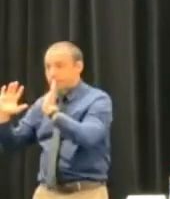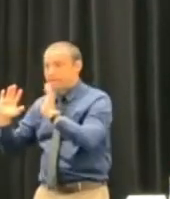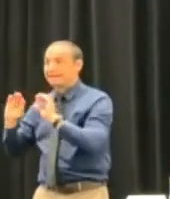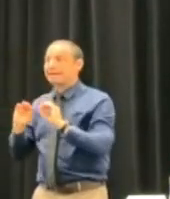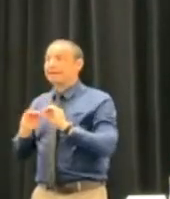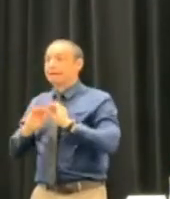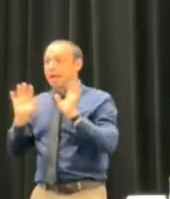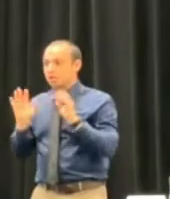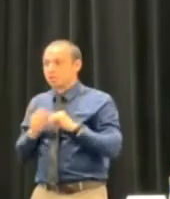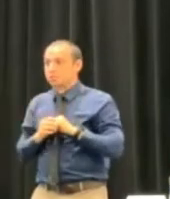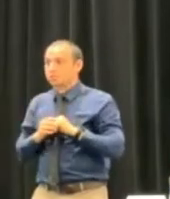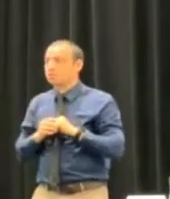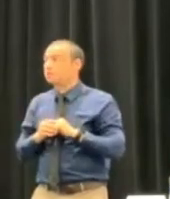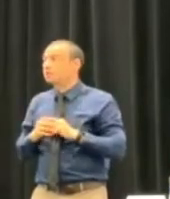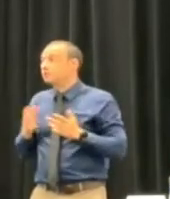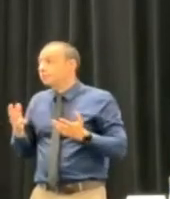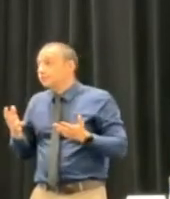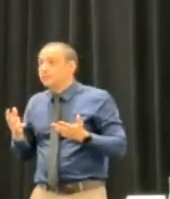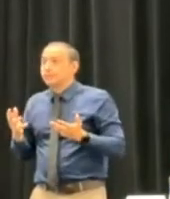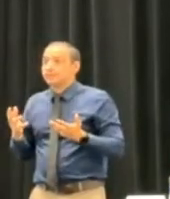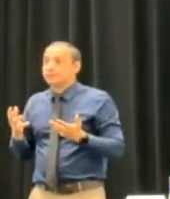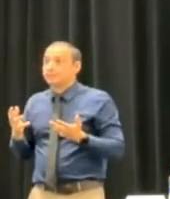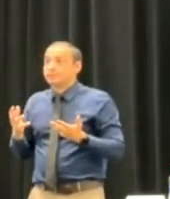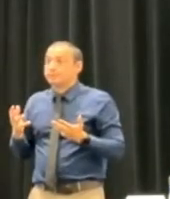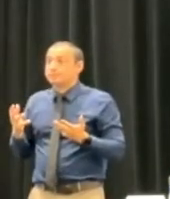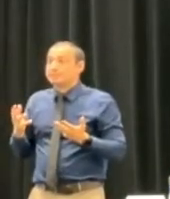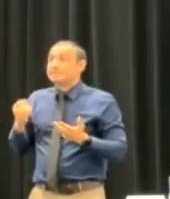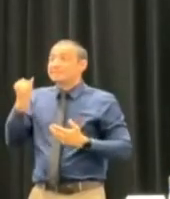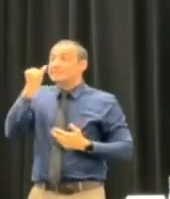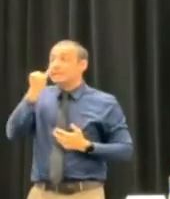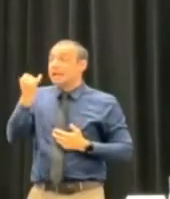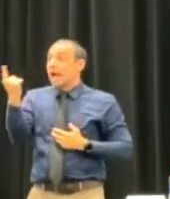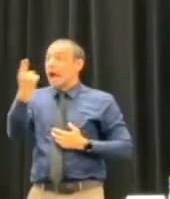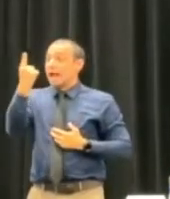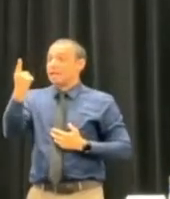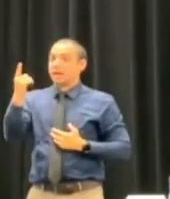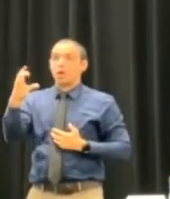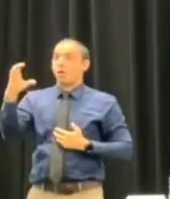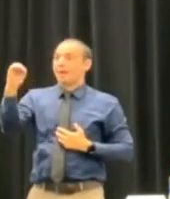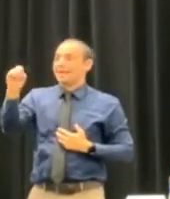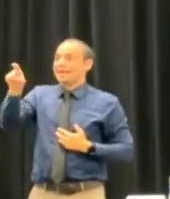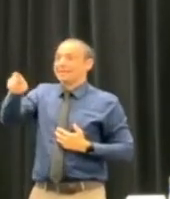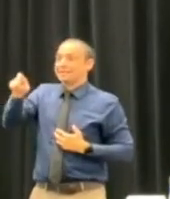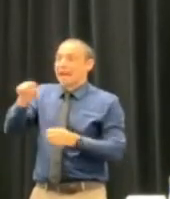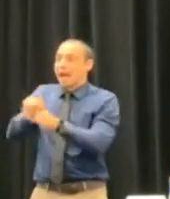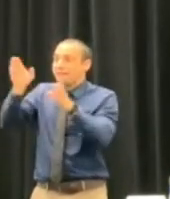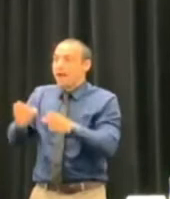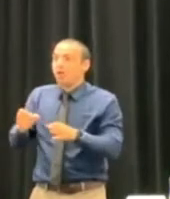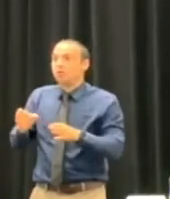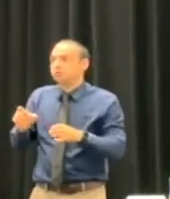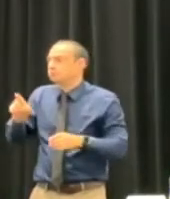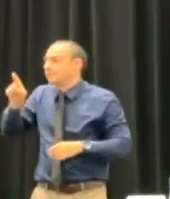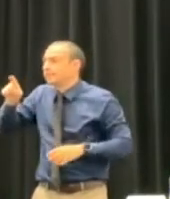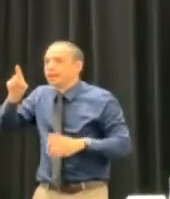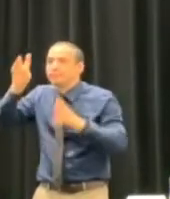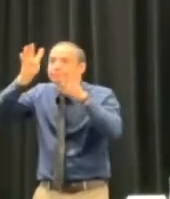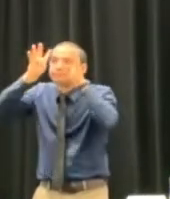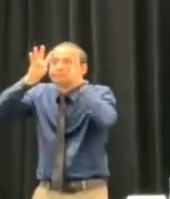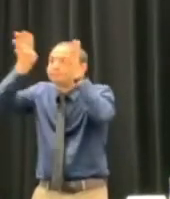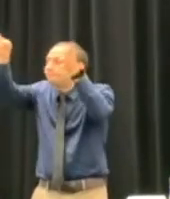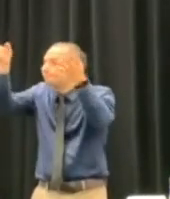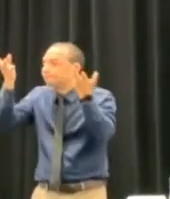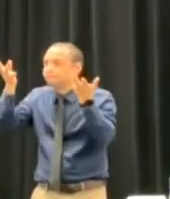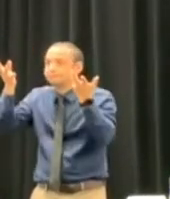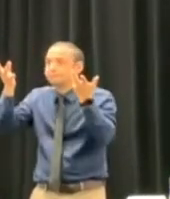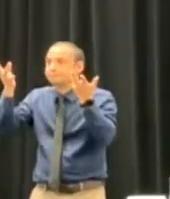traer la mano de obra tiene que ser creativo tiene que ser creativo porque reconocemos que la ejecución se